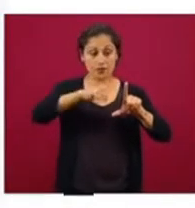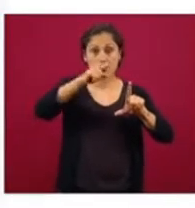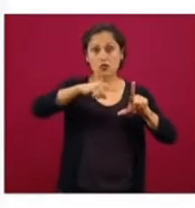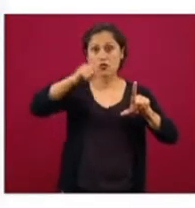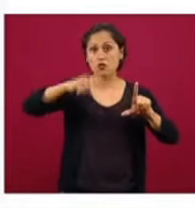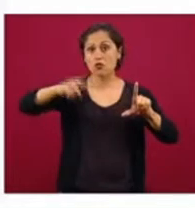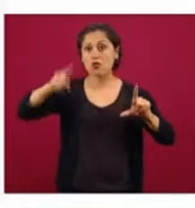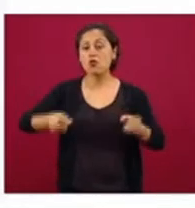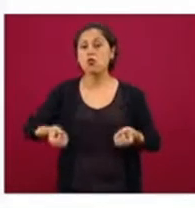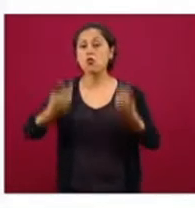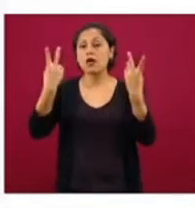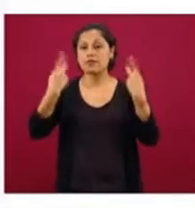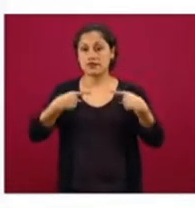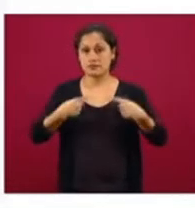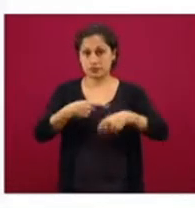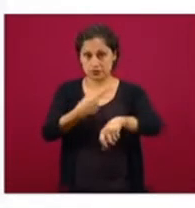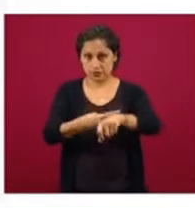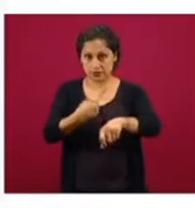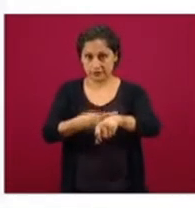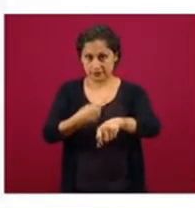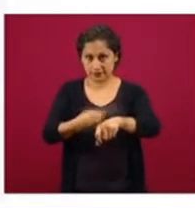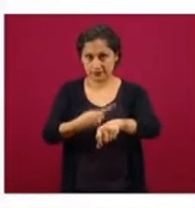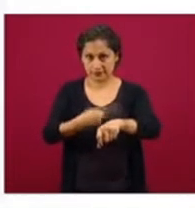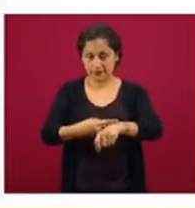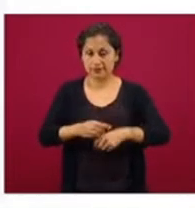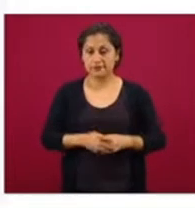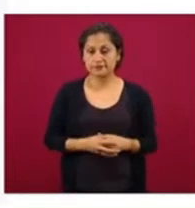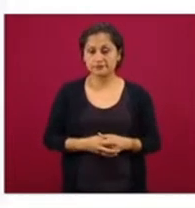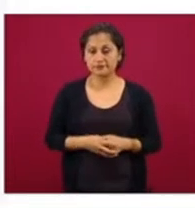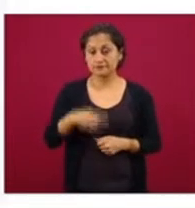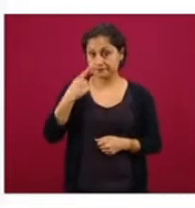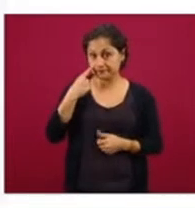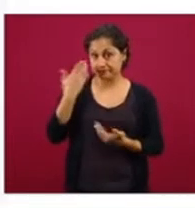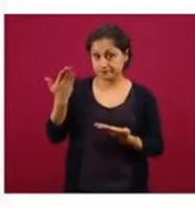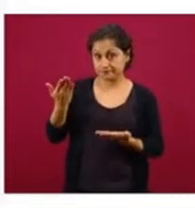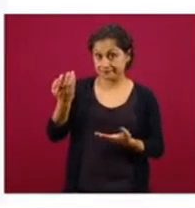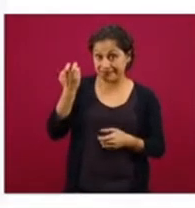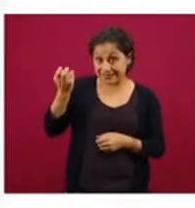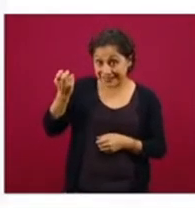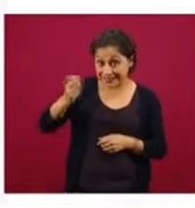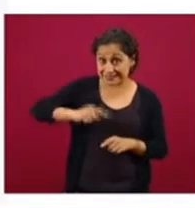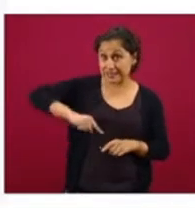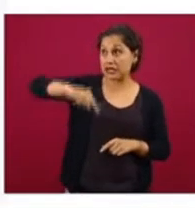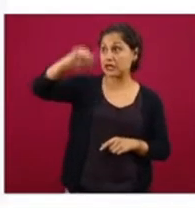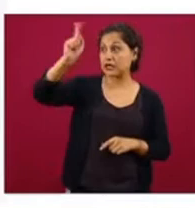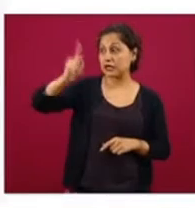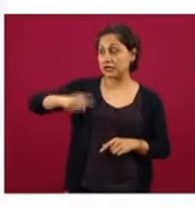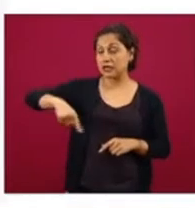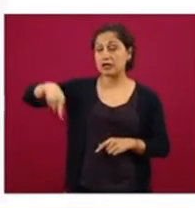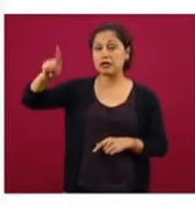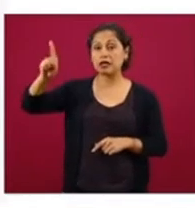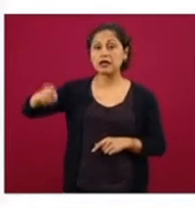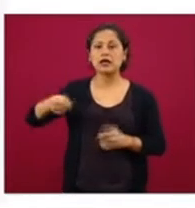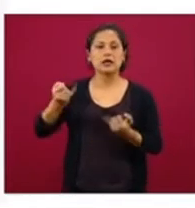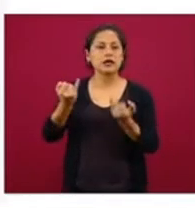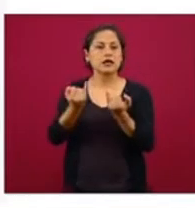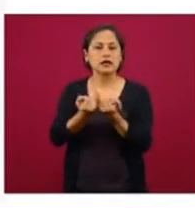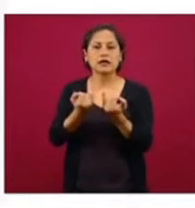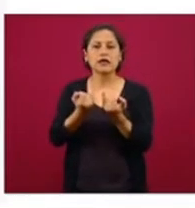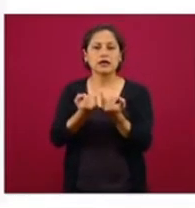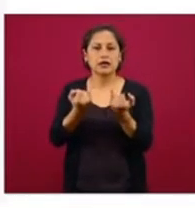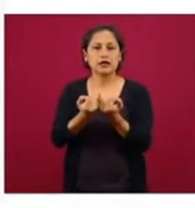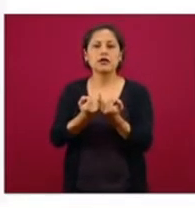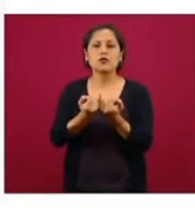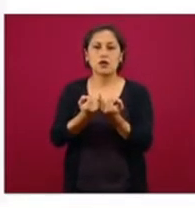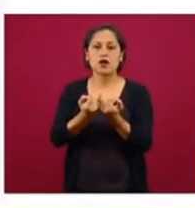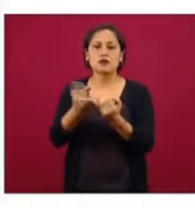se representa por la inclinación de esta curva. Y es exactamente la curva que presentamos en nuestra diapositiva donde se ve a